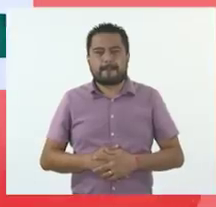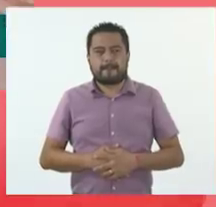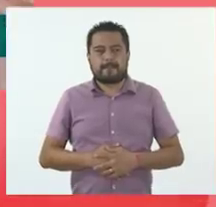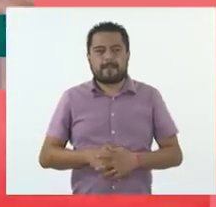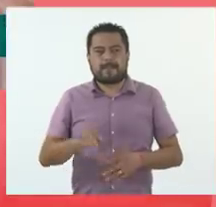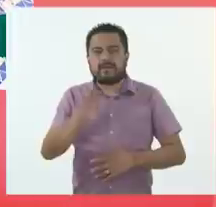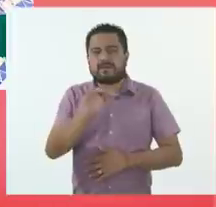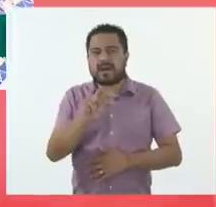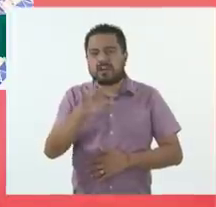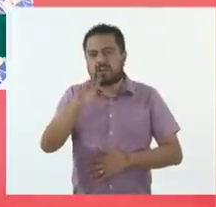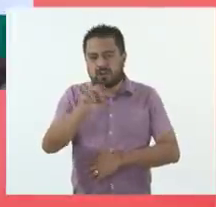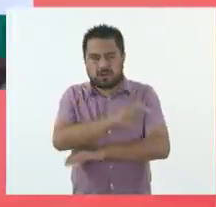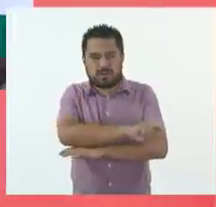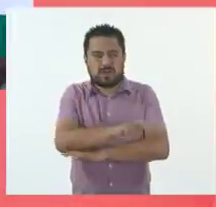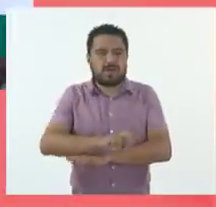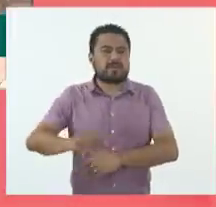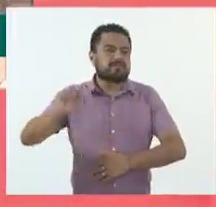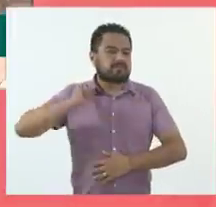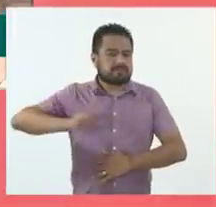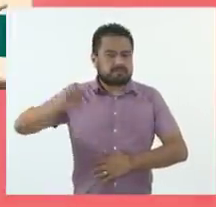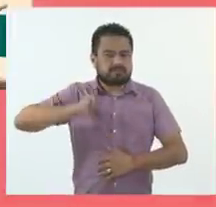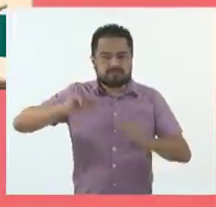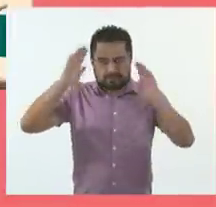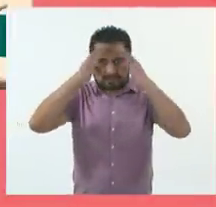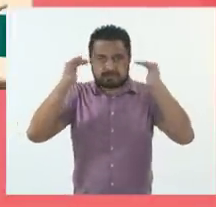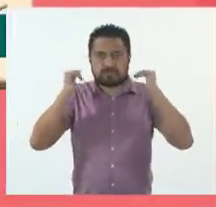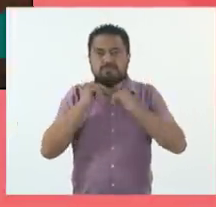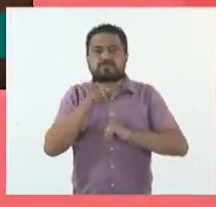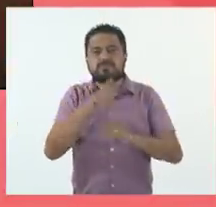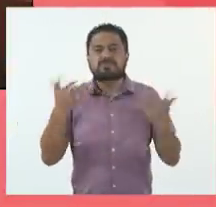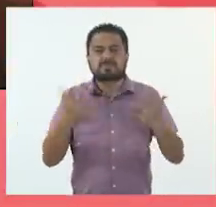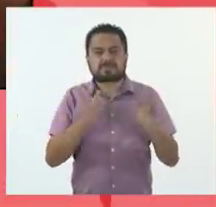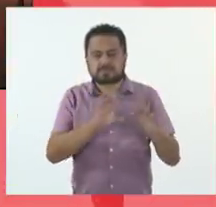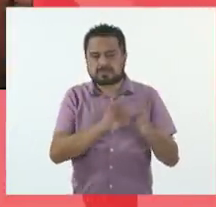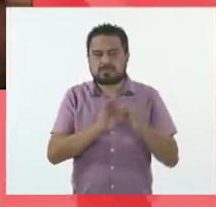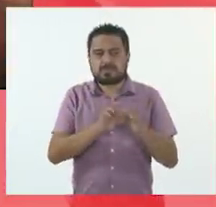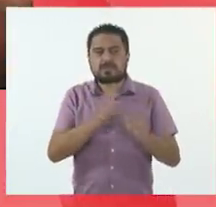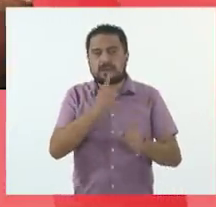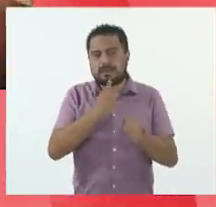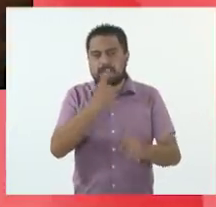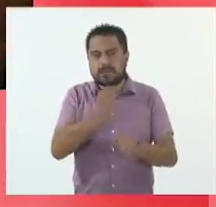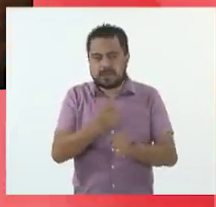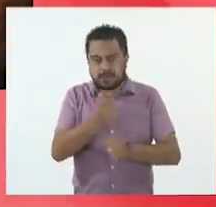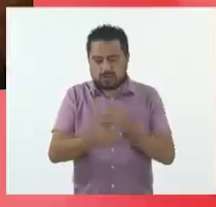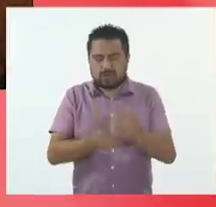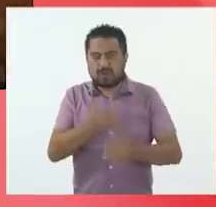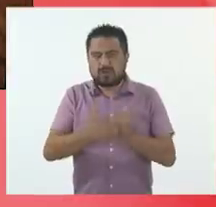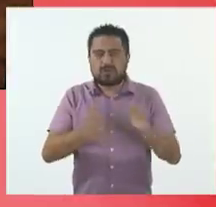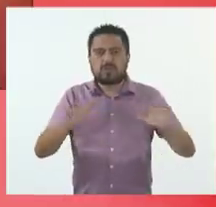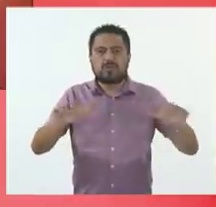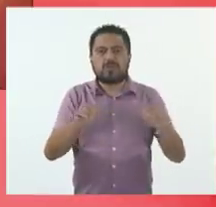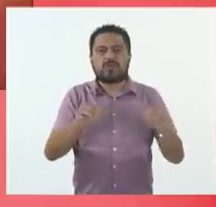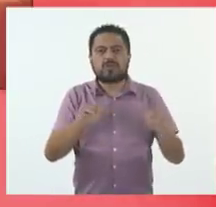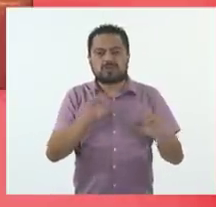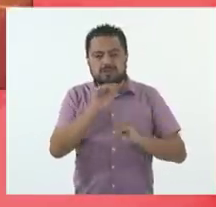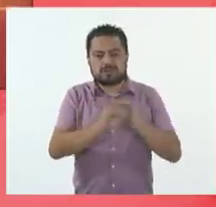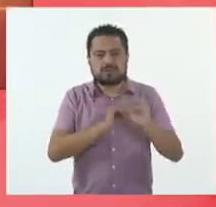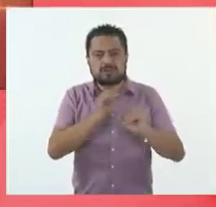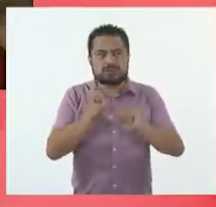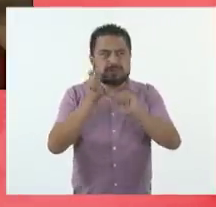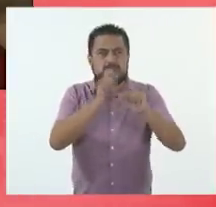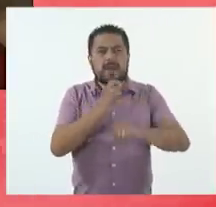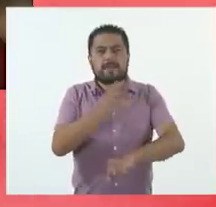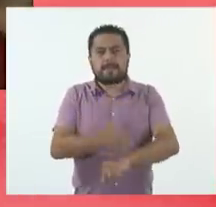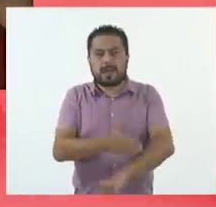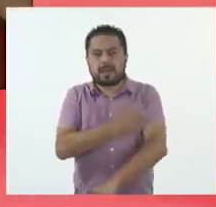El barroco de la arquitectura del antiguo convento hace eco con la primera parte de la colección, conformada por esculturas de